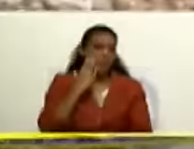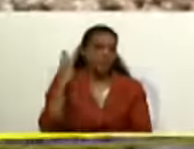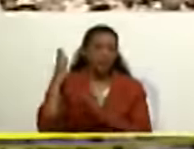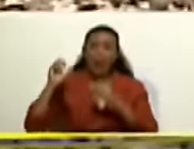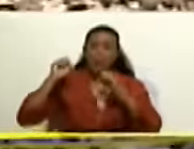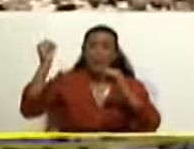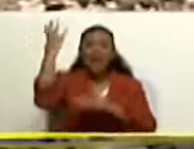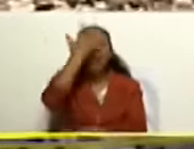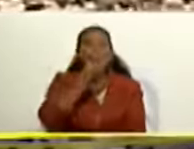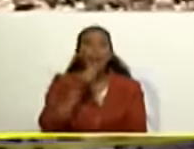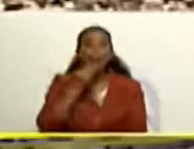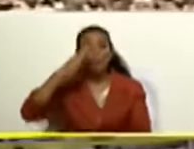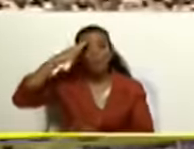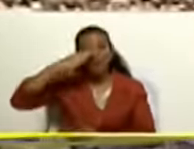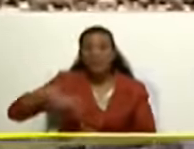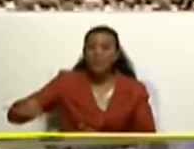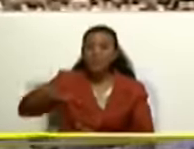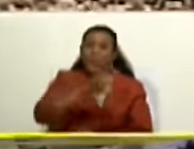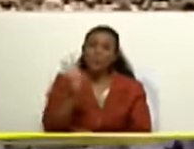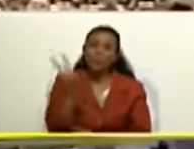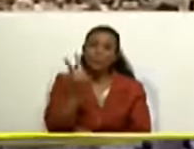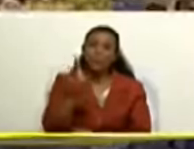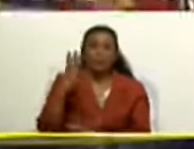¡Que viva la juventud militar de Venezuela!